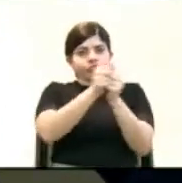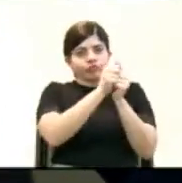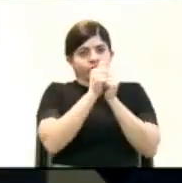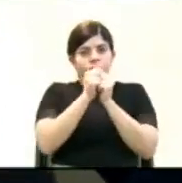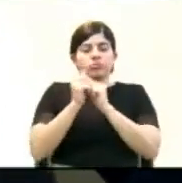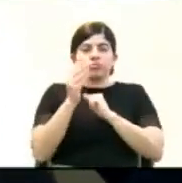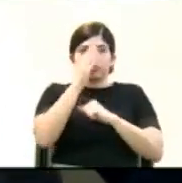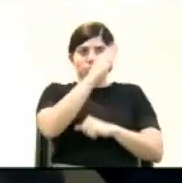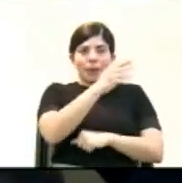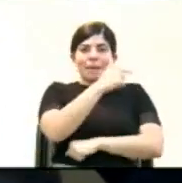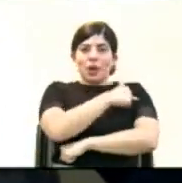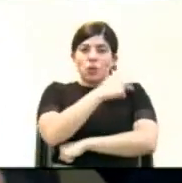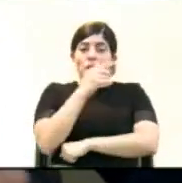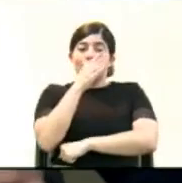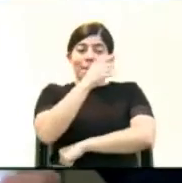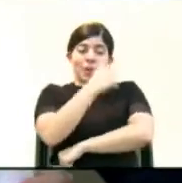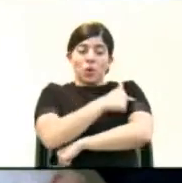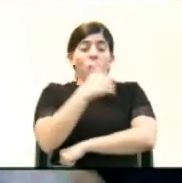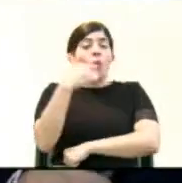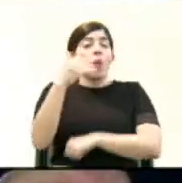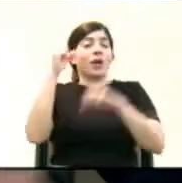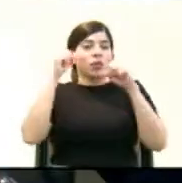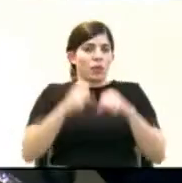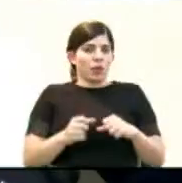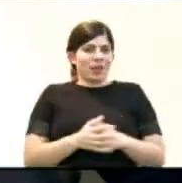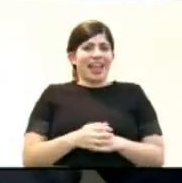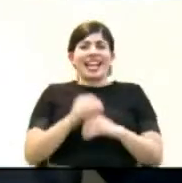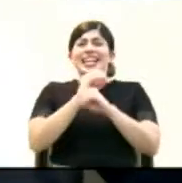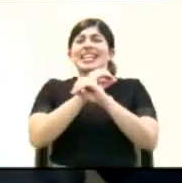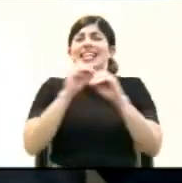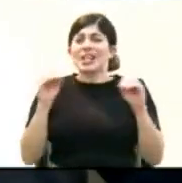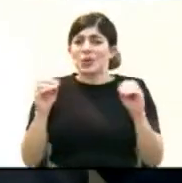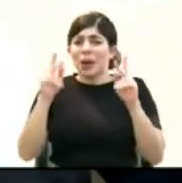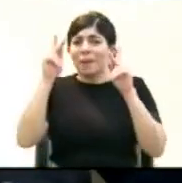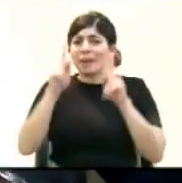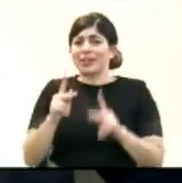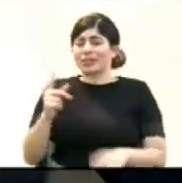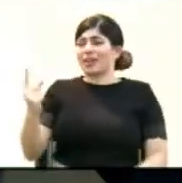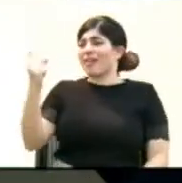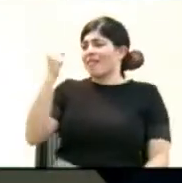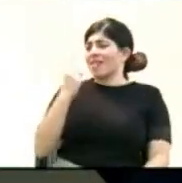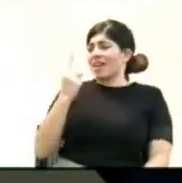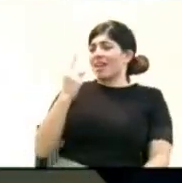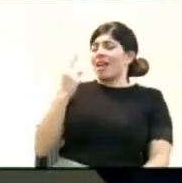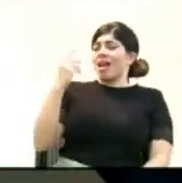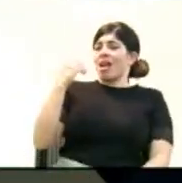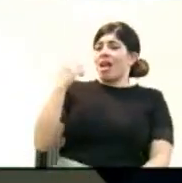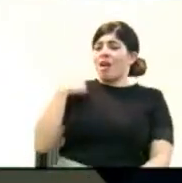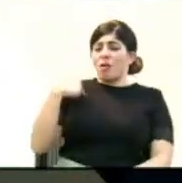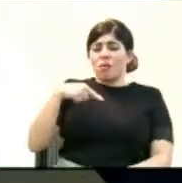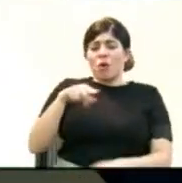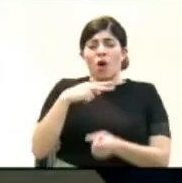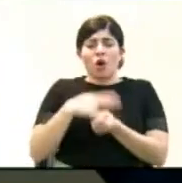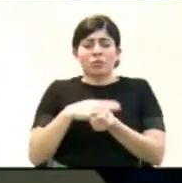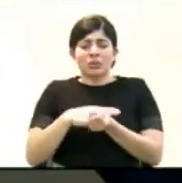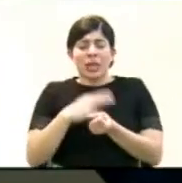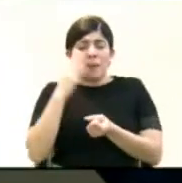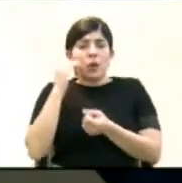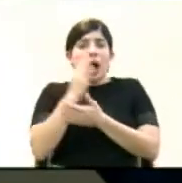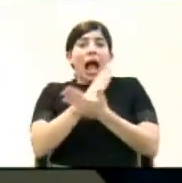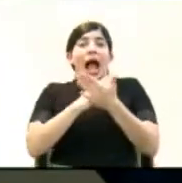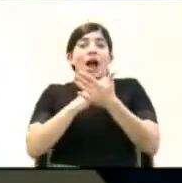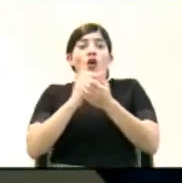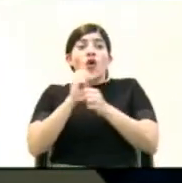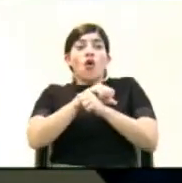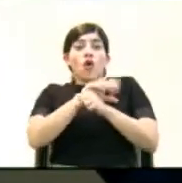vacunándonos en el momento que se pueda. Que nadie llegue a hacer hospitalizado como un caso severo de